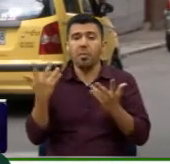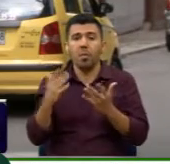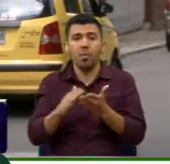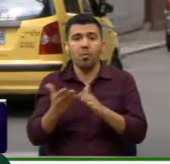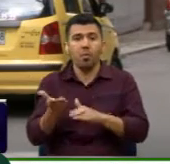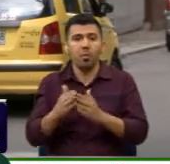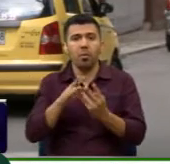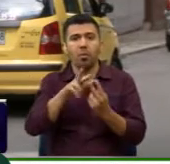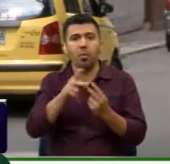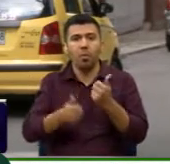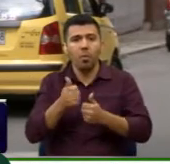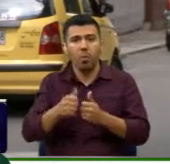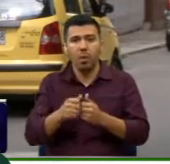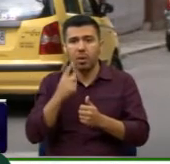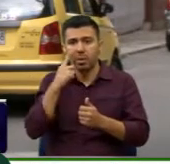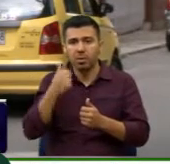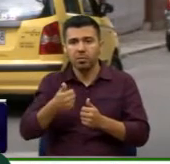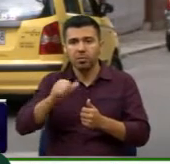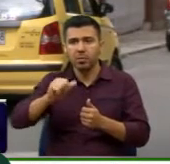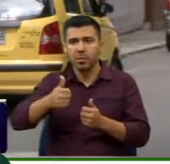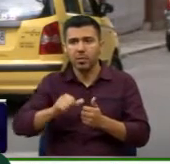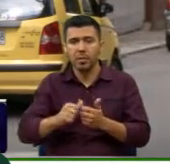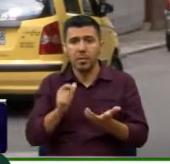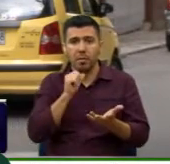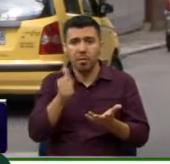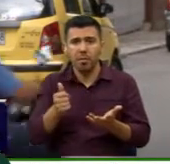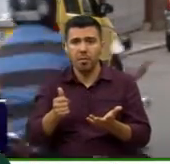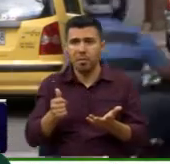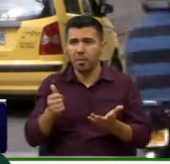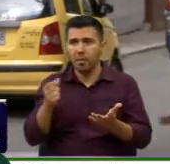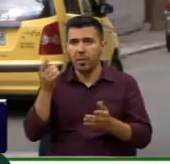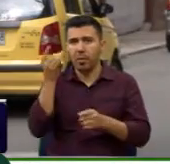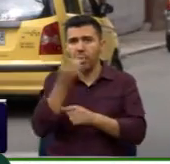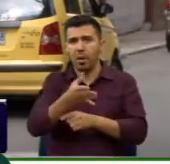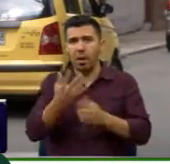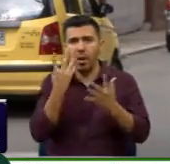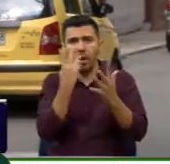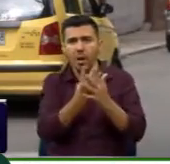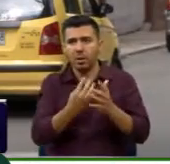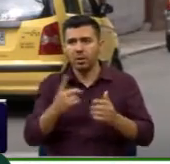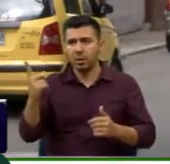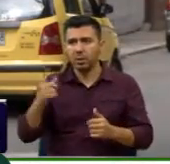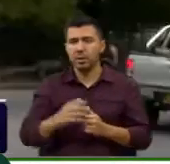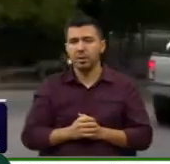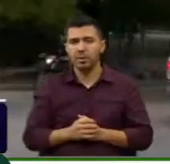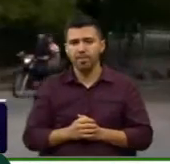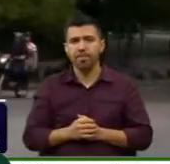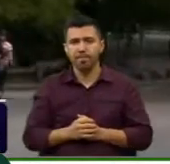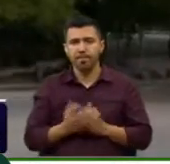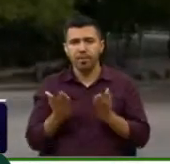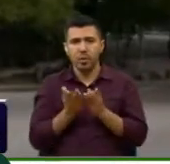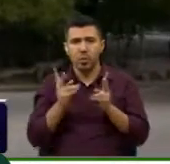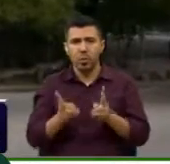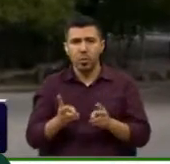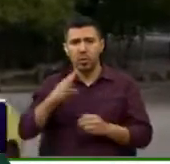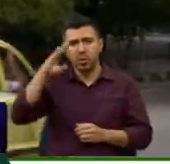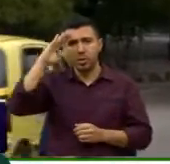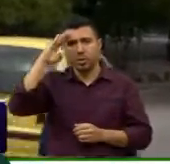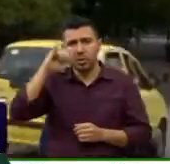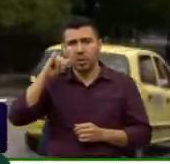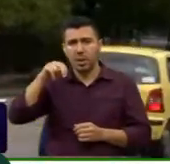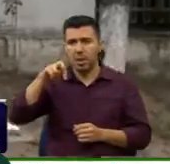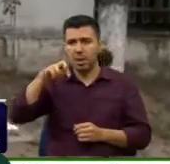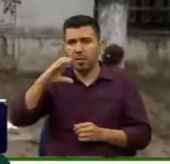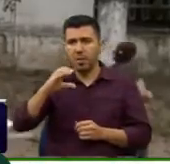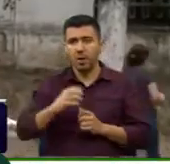si está bien o no está bien están peores que unos 11 reclusos prácticamente el último caso se registró